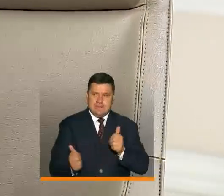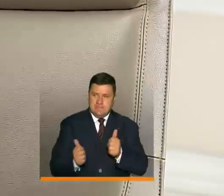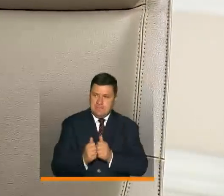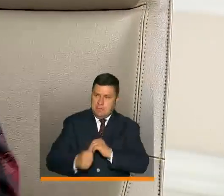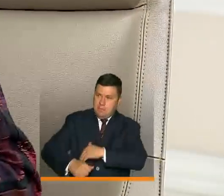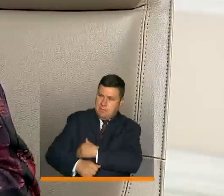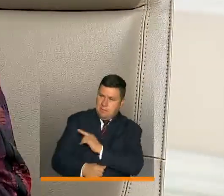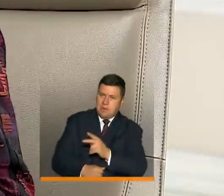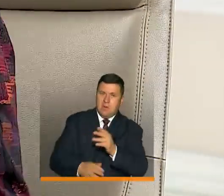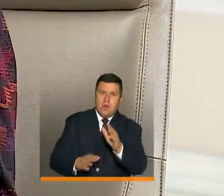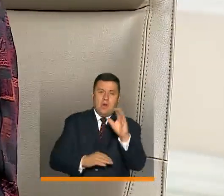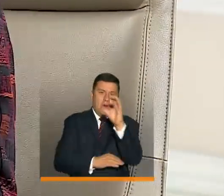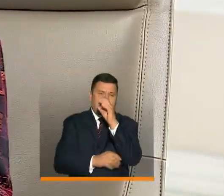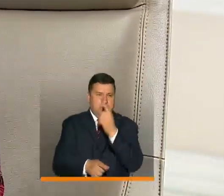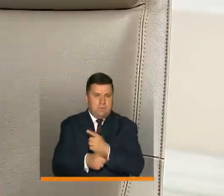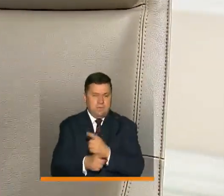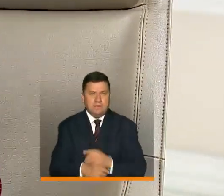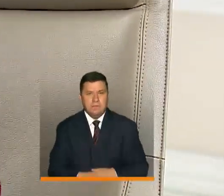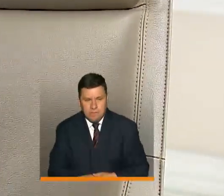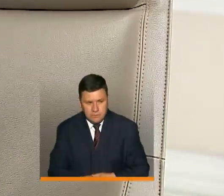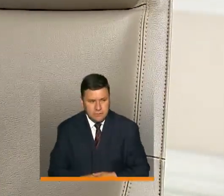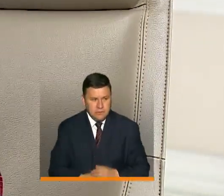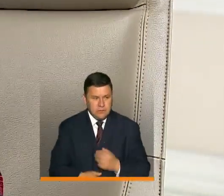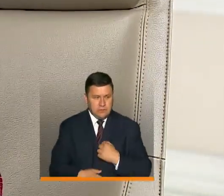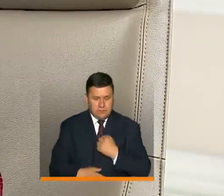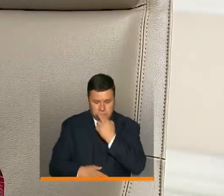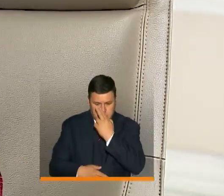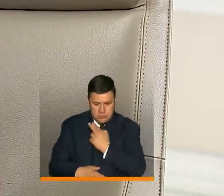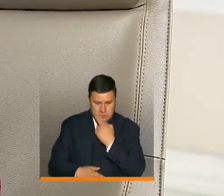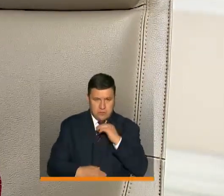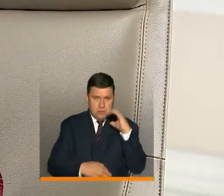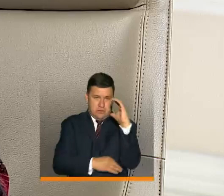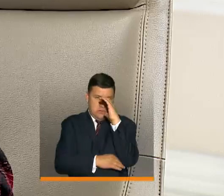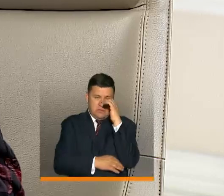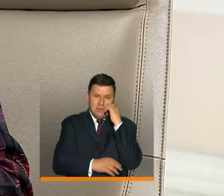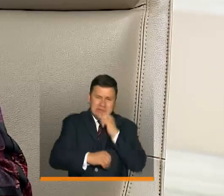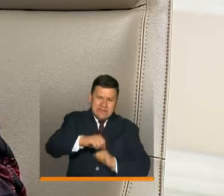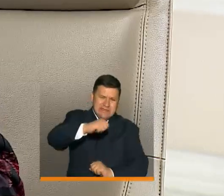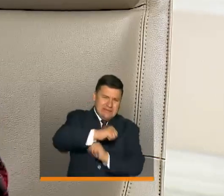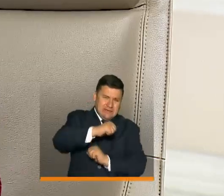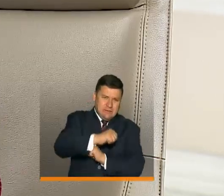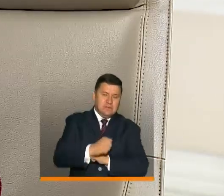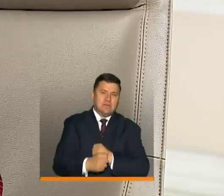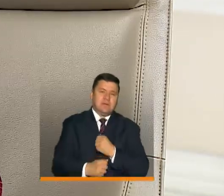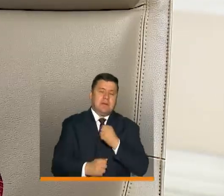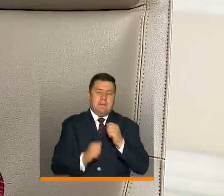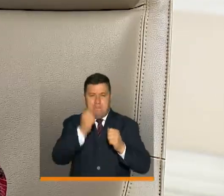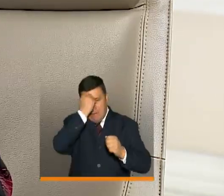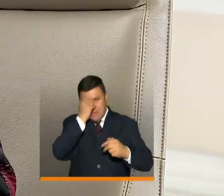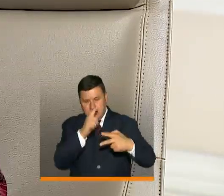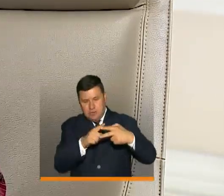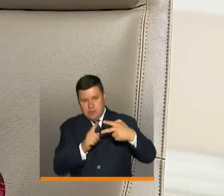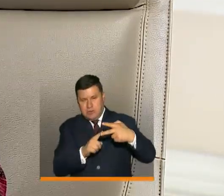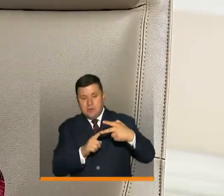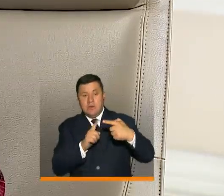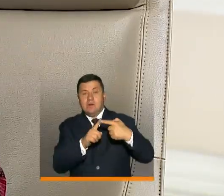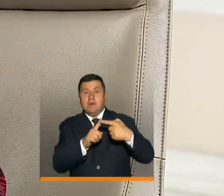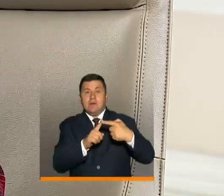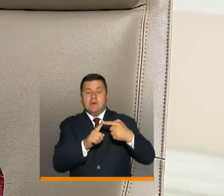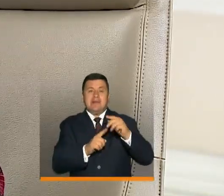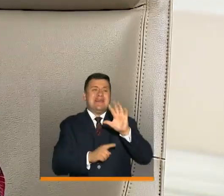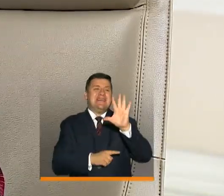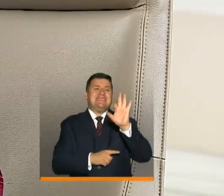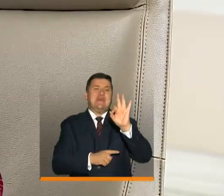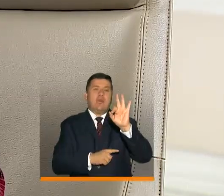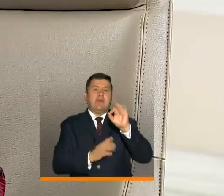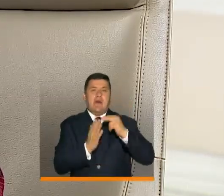de gabinete, colombianos. El compromiso por Colombia en términos de infraestructura tiene dos grandes áreas. Primero, 50